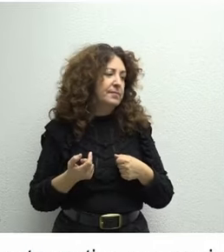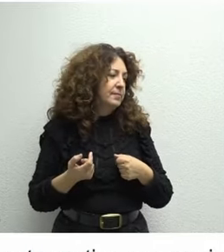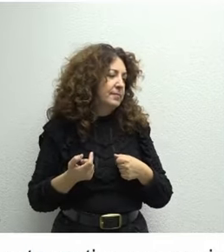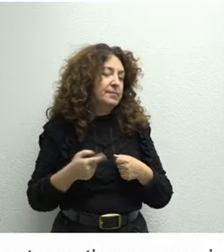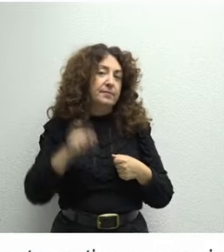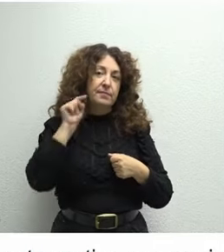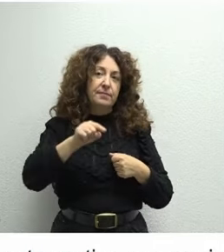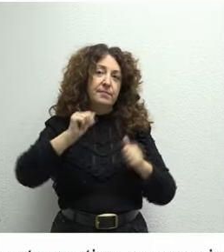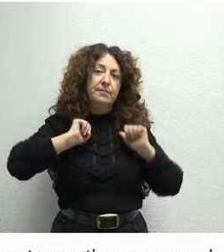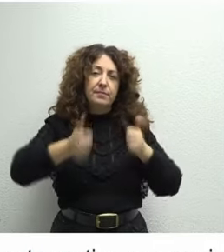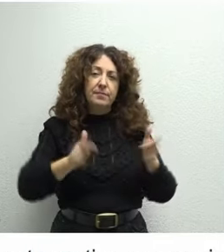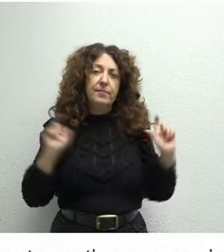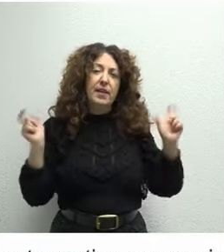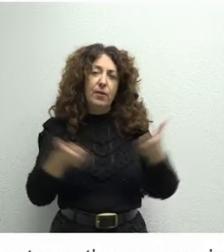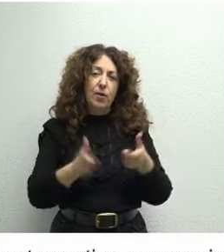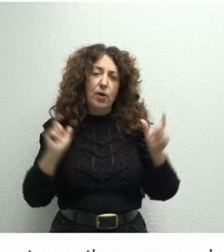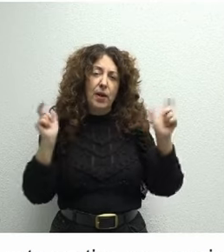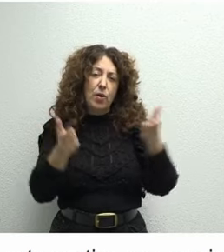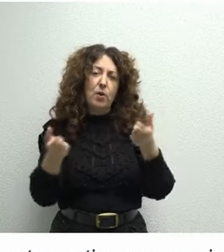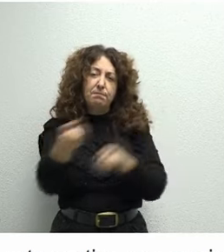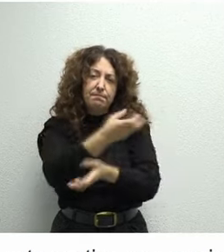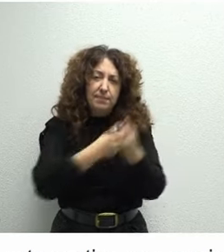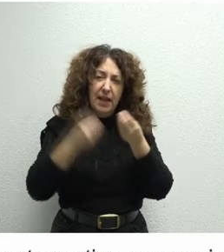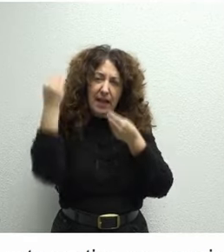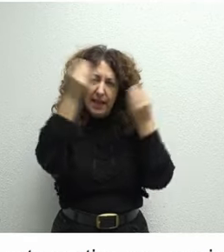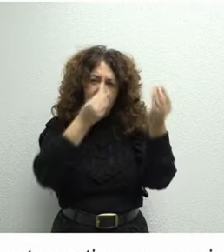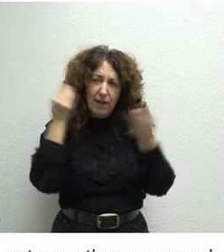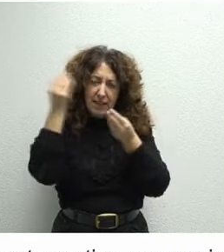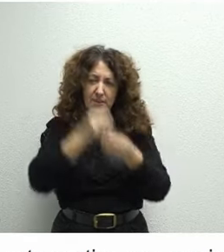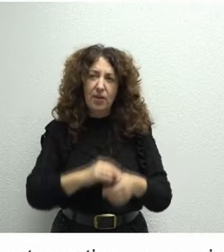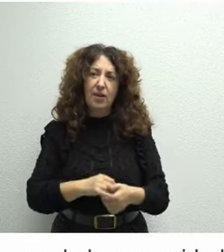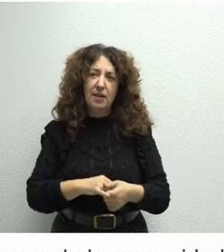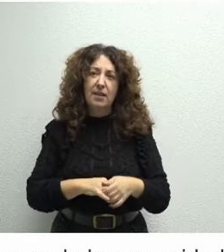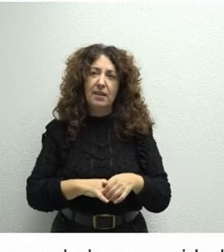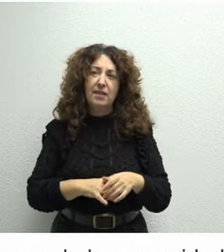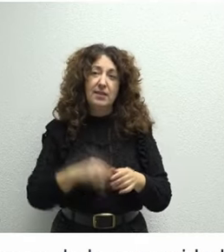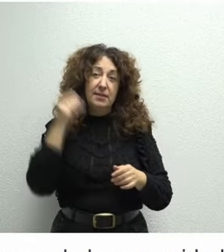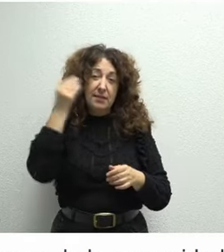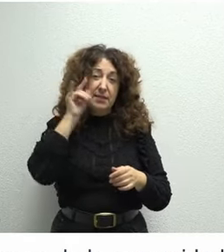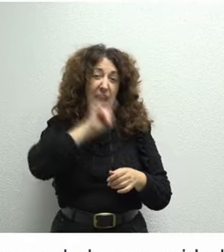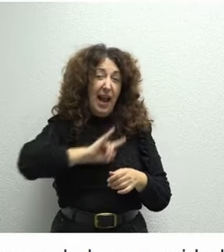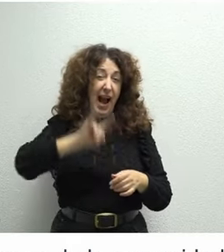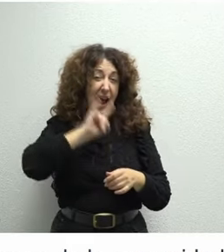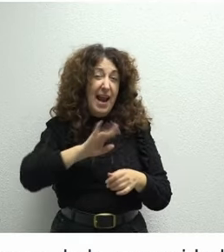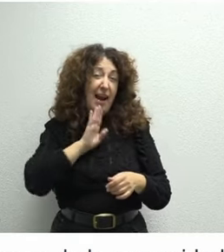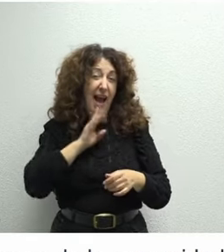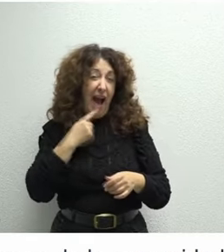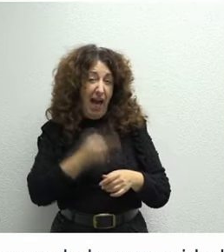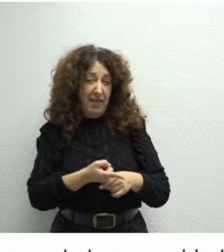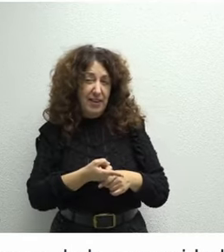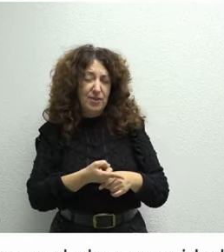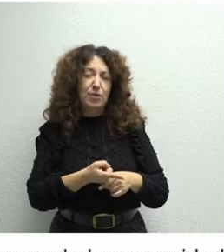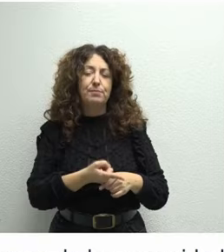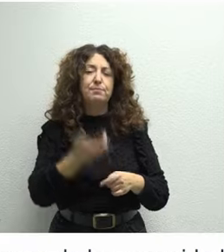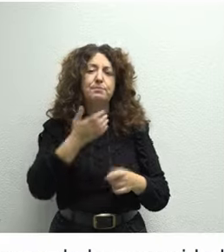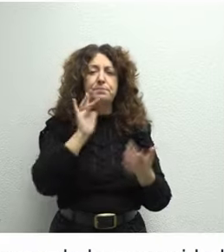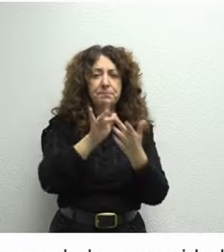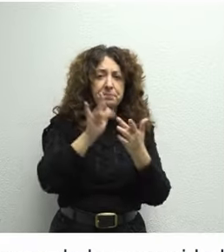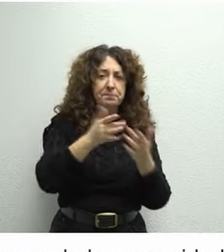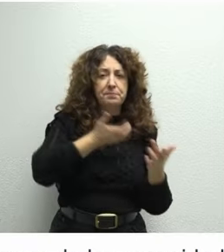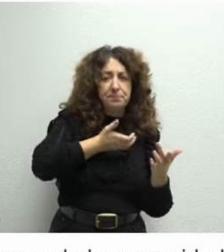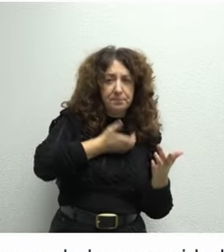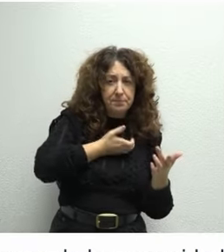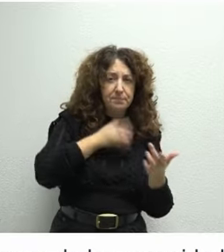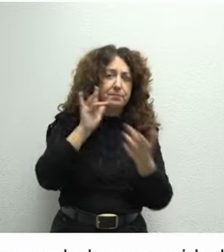pues empezamos a hacer reuniones reflexiones que creo que también la comunidad en Canarias también la habéis comentado Pues con ayuntamientos con la